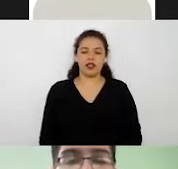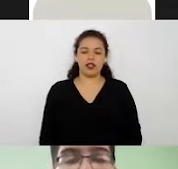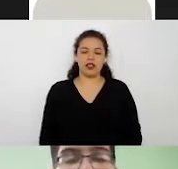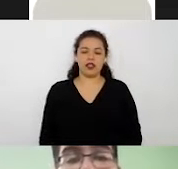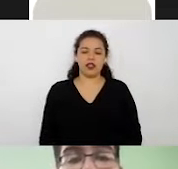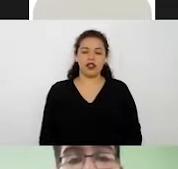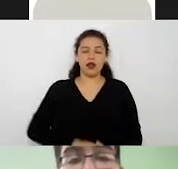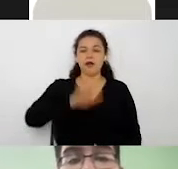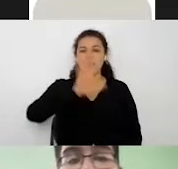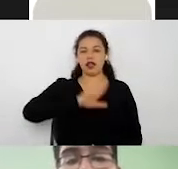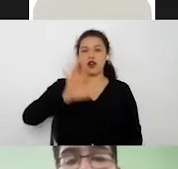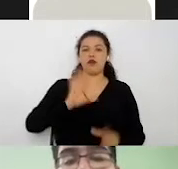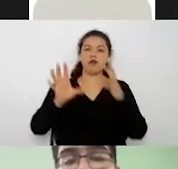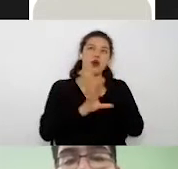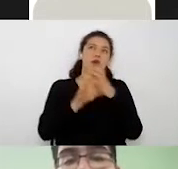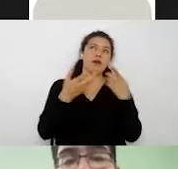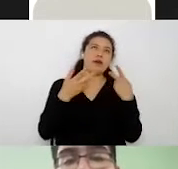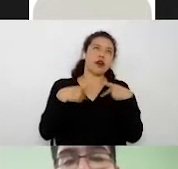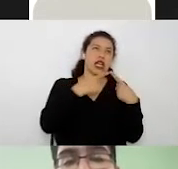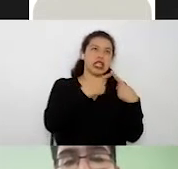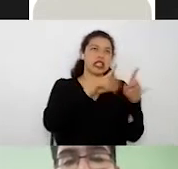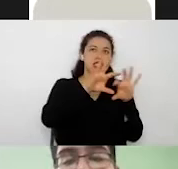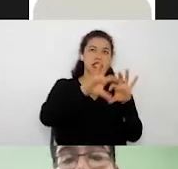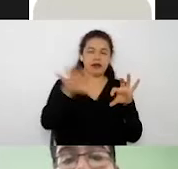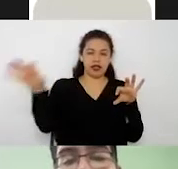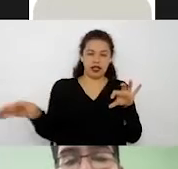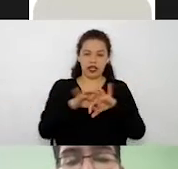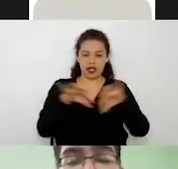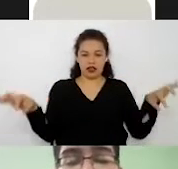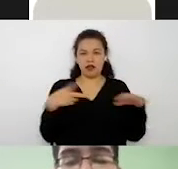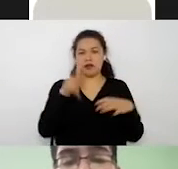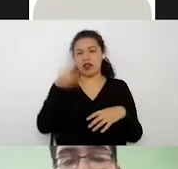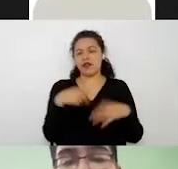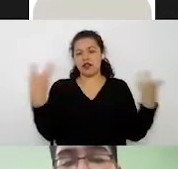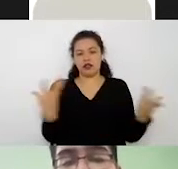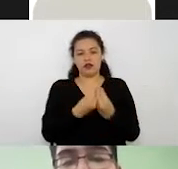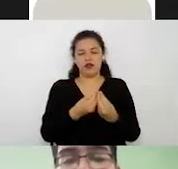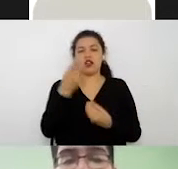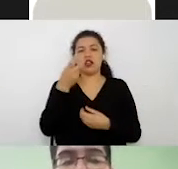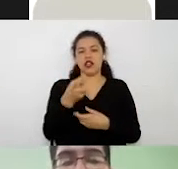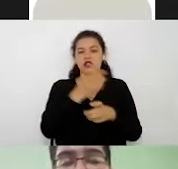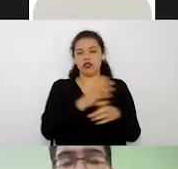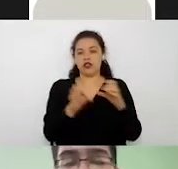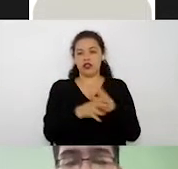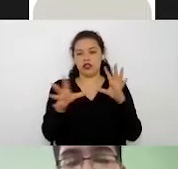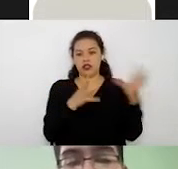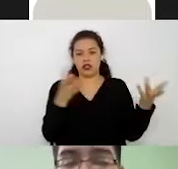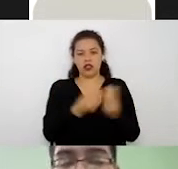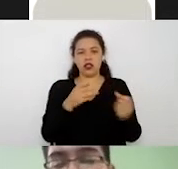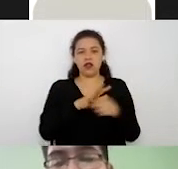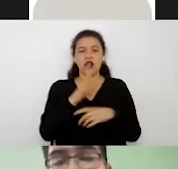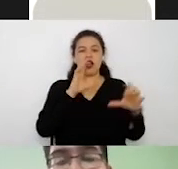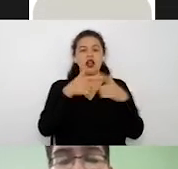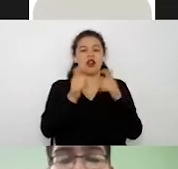entes separados, pero en realidad son entes unidos, y lo que los une precisamente es la brigada de